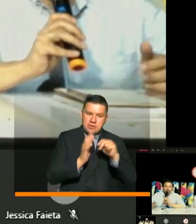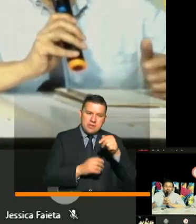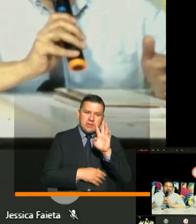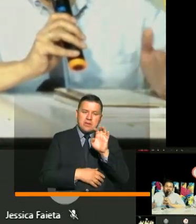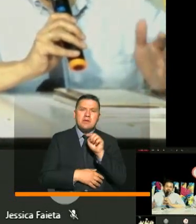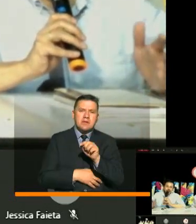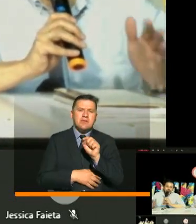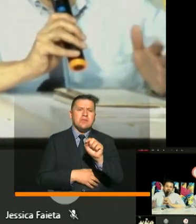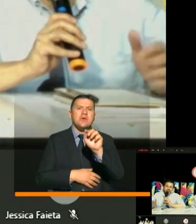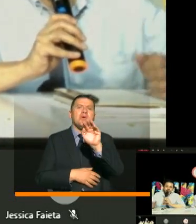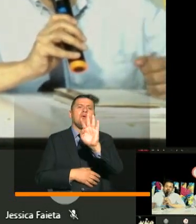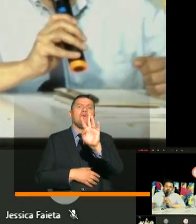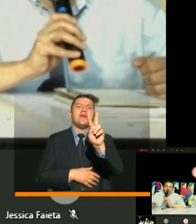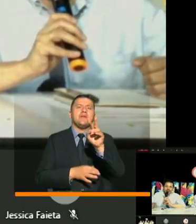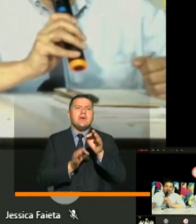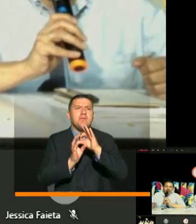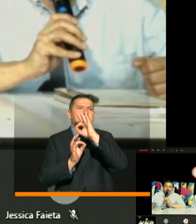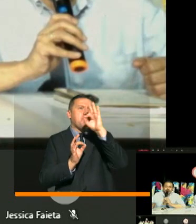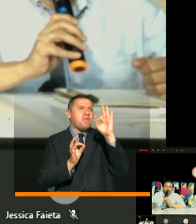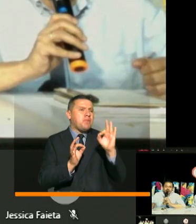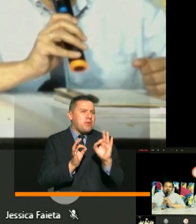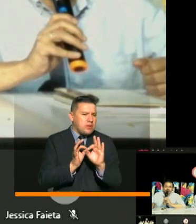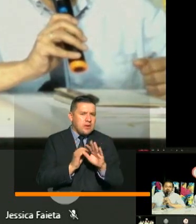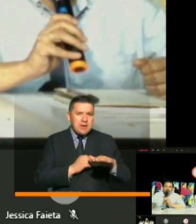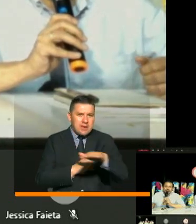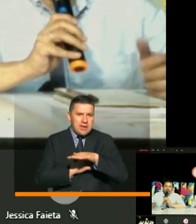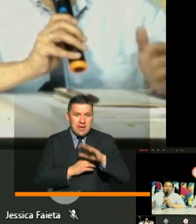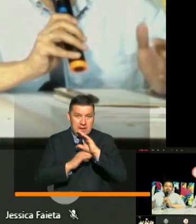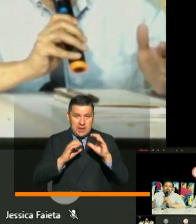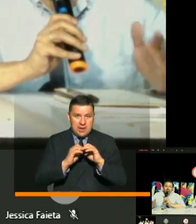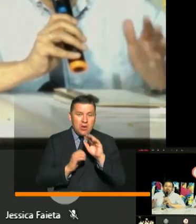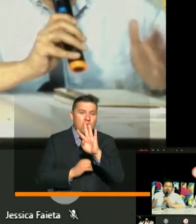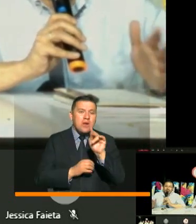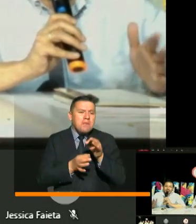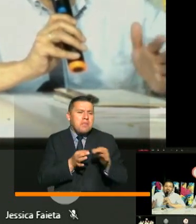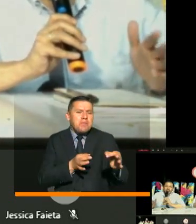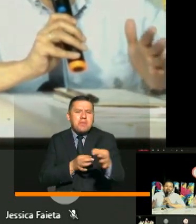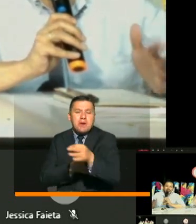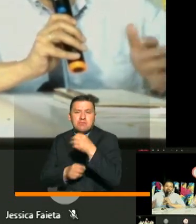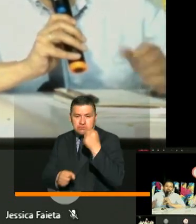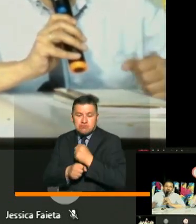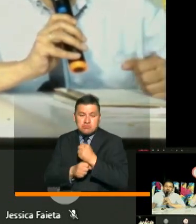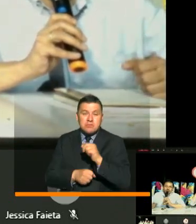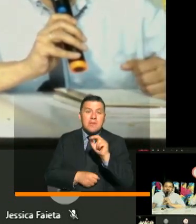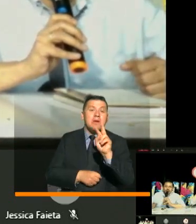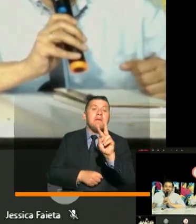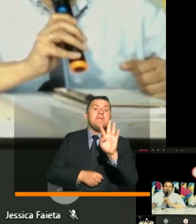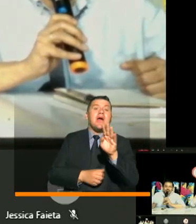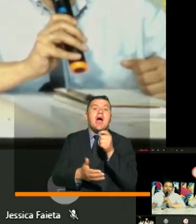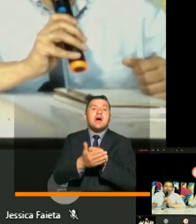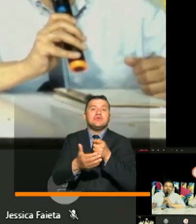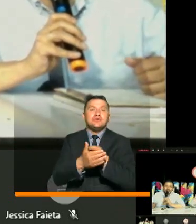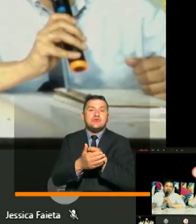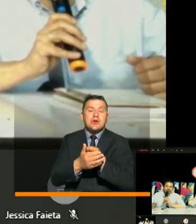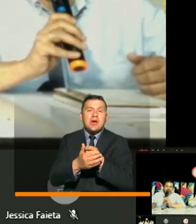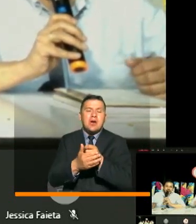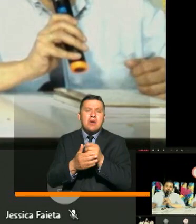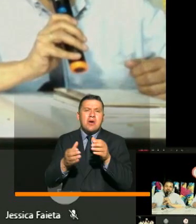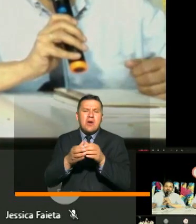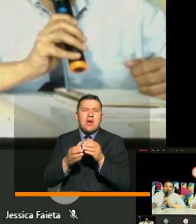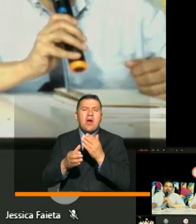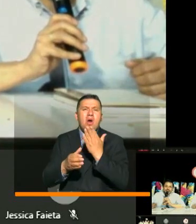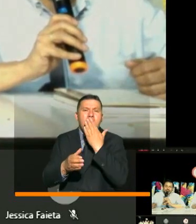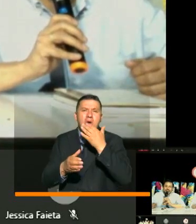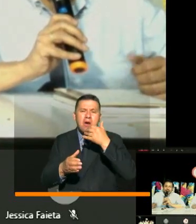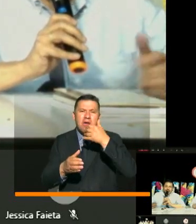2019. Son 42 municipios de este departamento que se benefician. Hemos trabajado ya con 24 asociaciones indígenas,